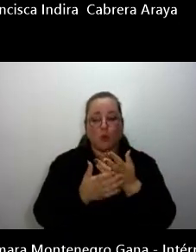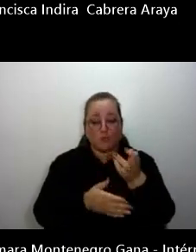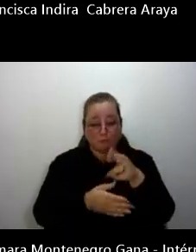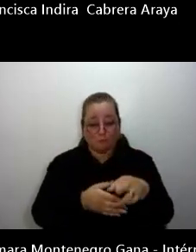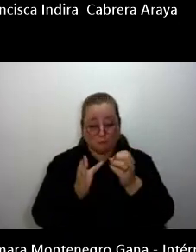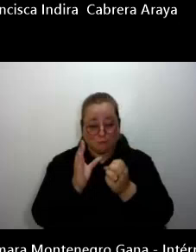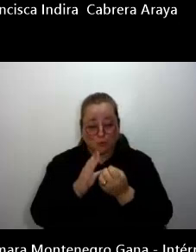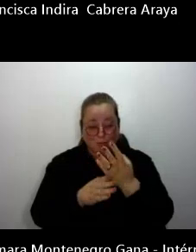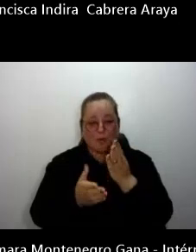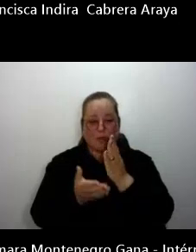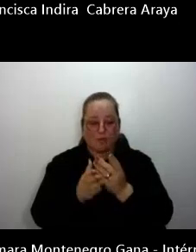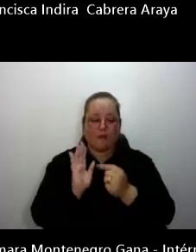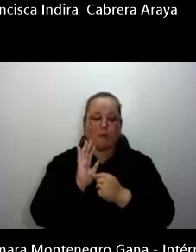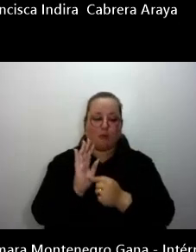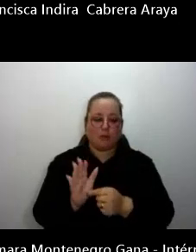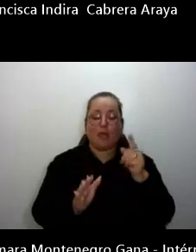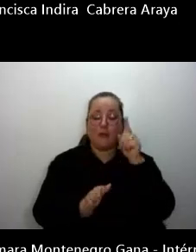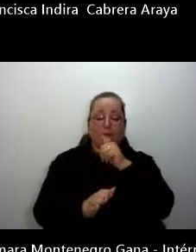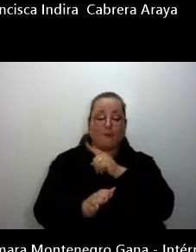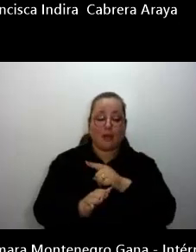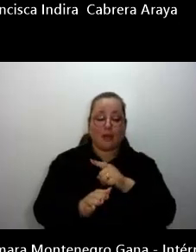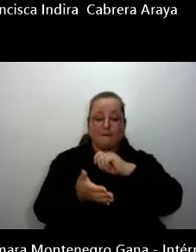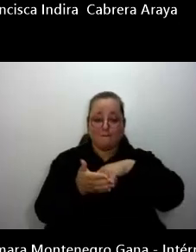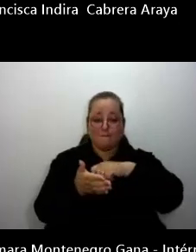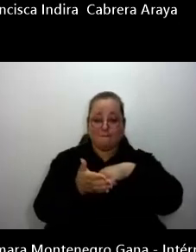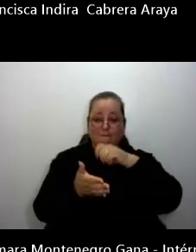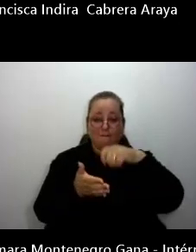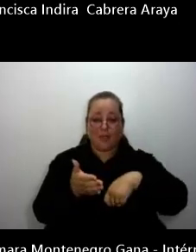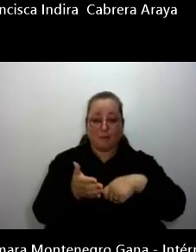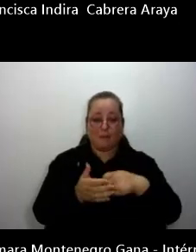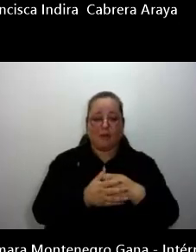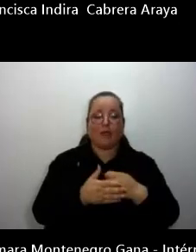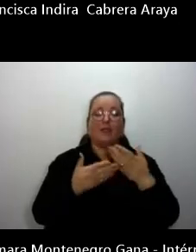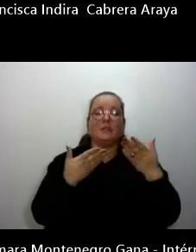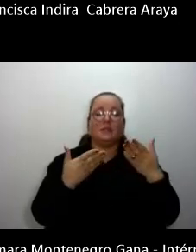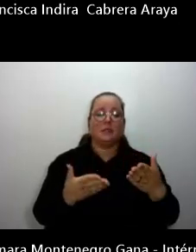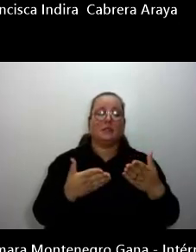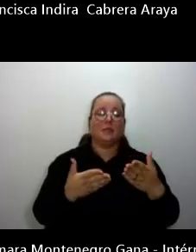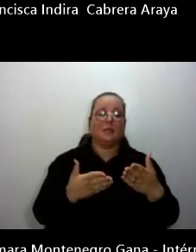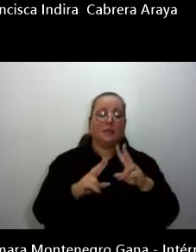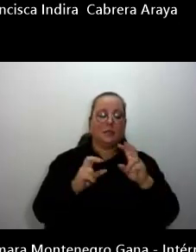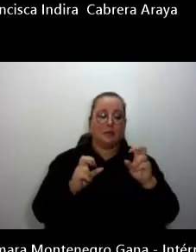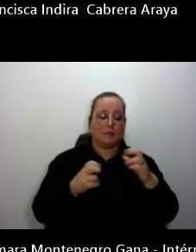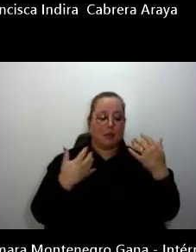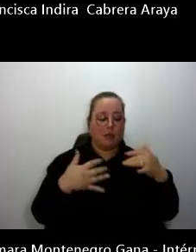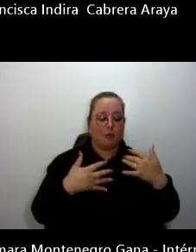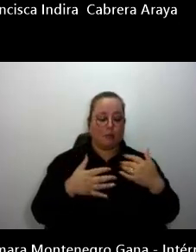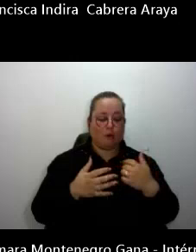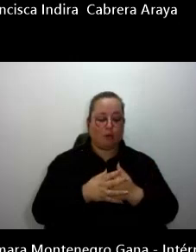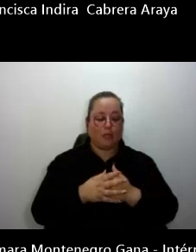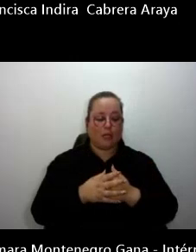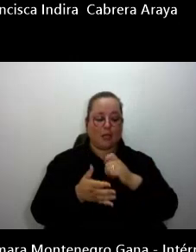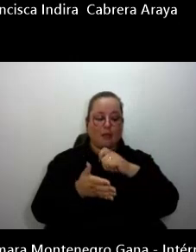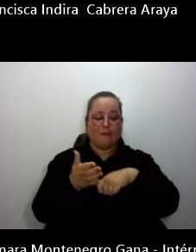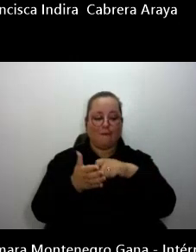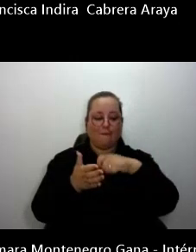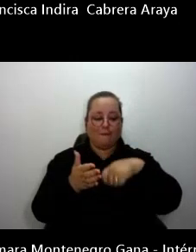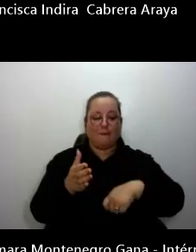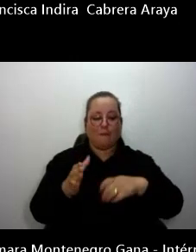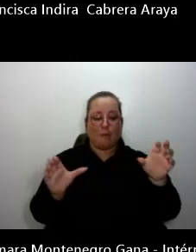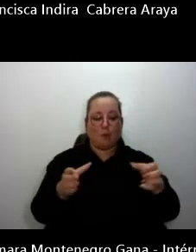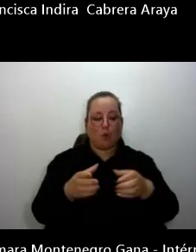conocer. Finalmente, la firma, y aquí, ¿verdad? En el apartado de la firma es importante que lo firme un miembro del equipo de